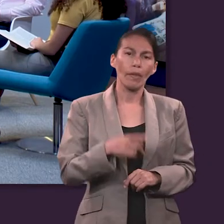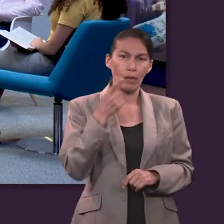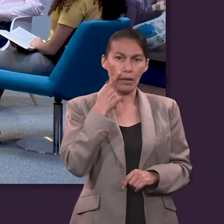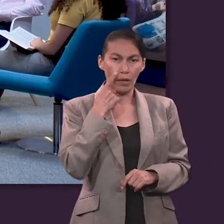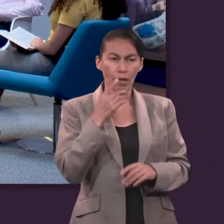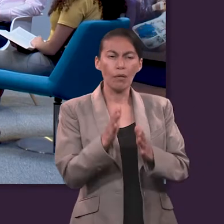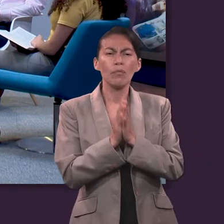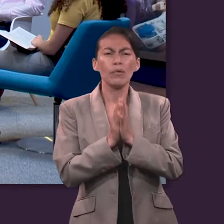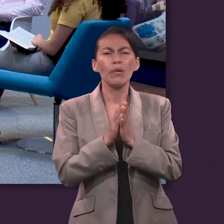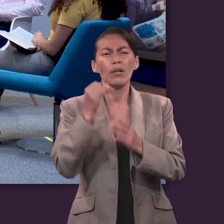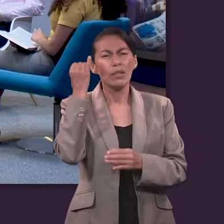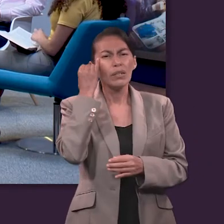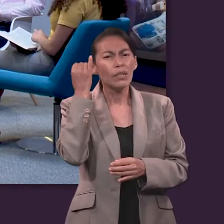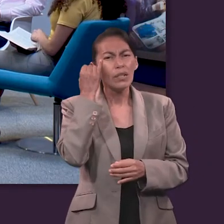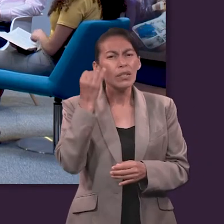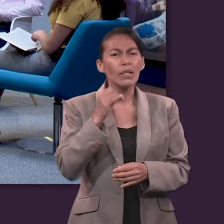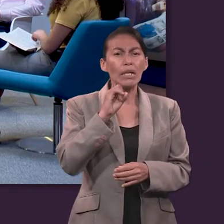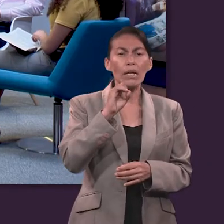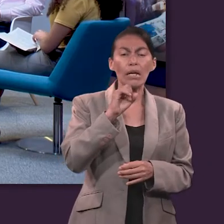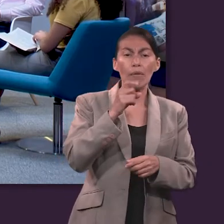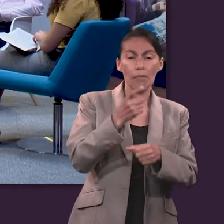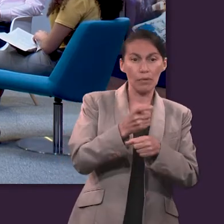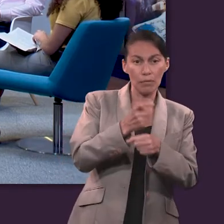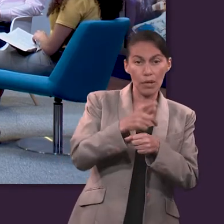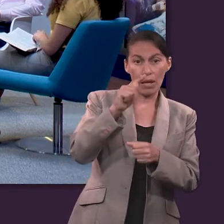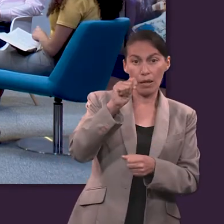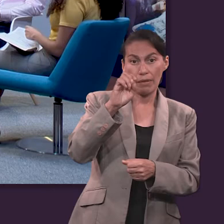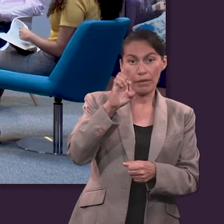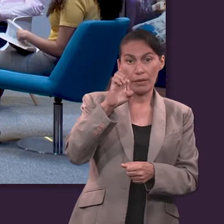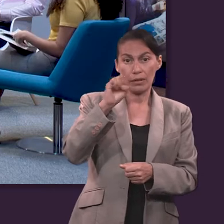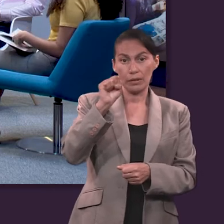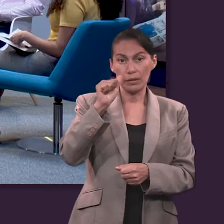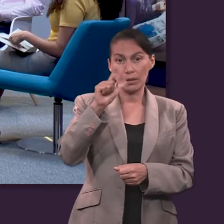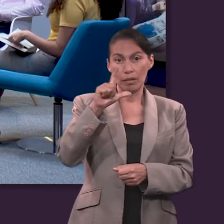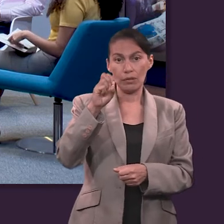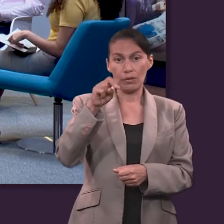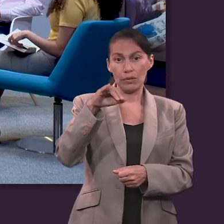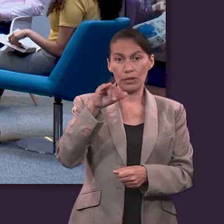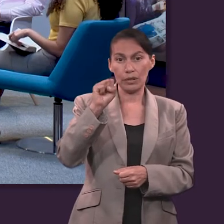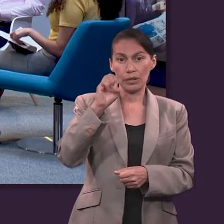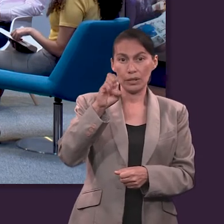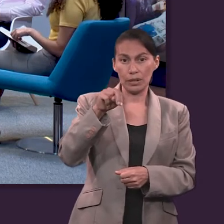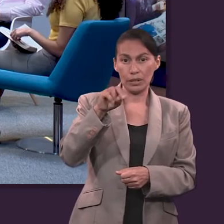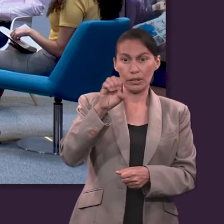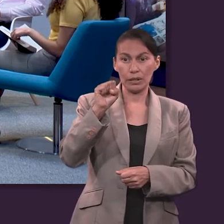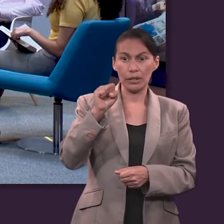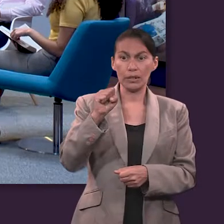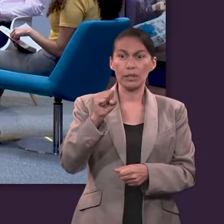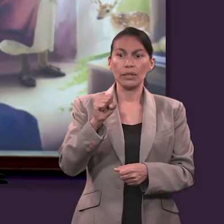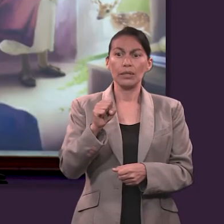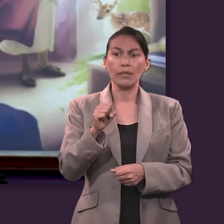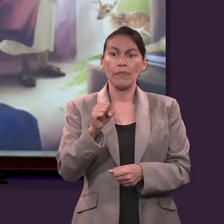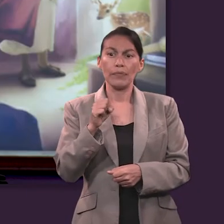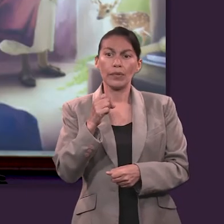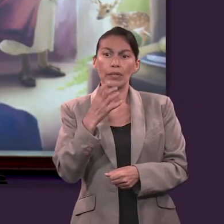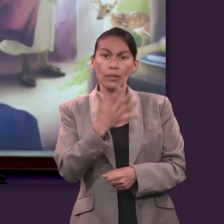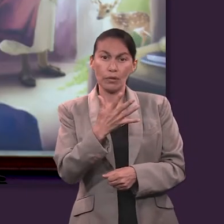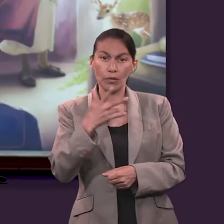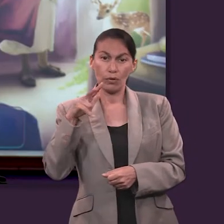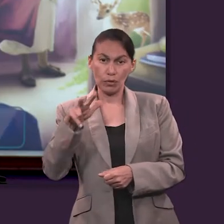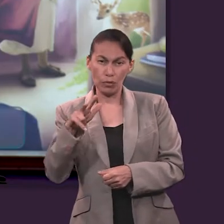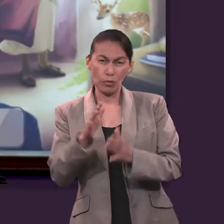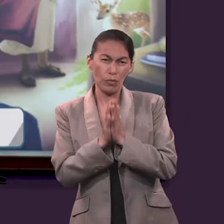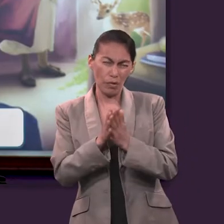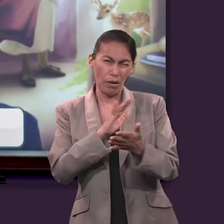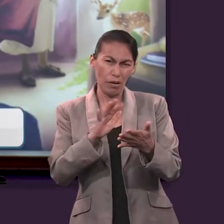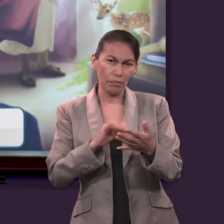por favor Primera de Tesalonicenses 5, versículo 18? Claro que sí. Dice: dad